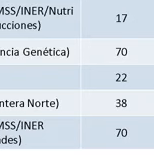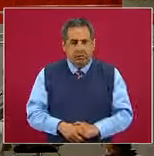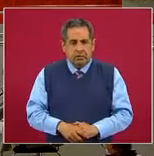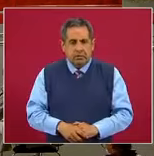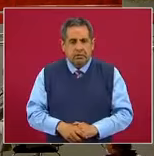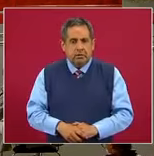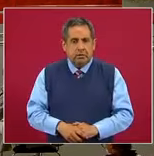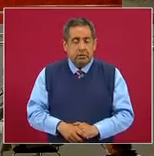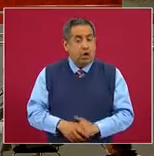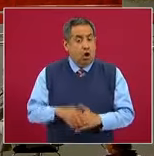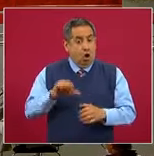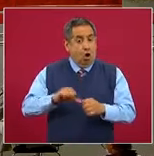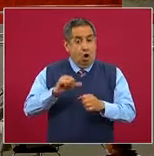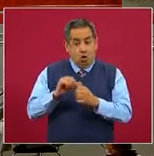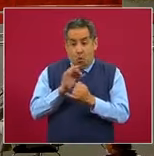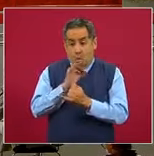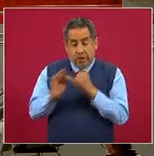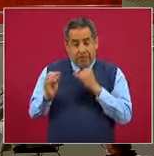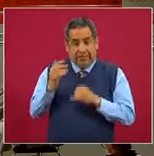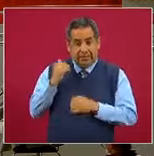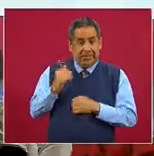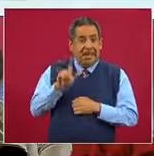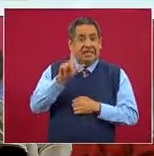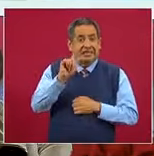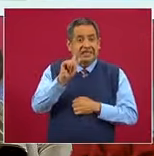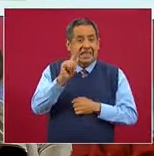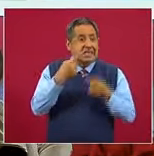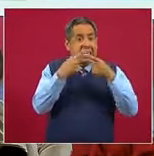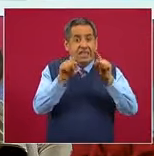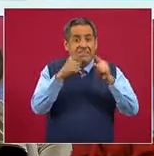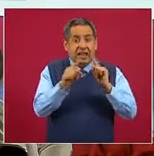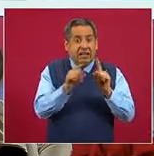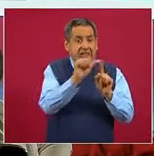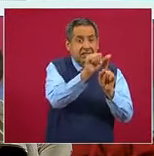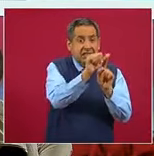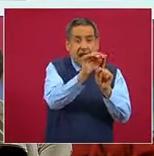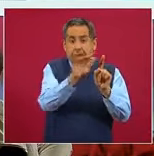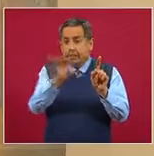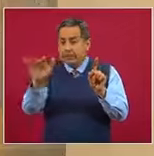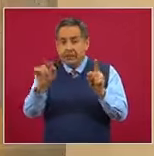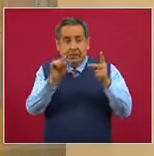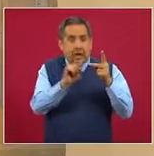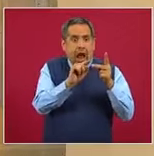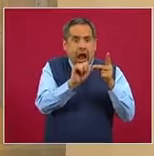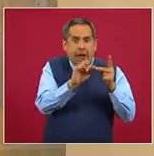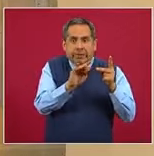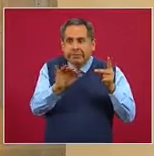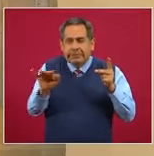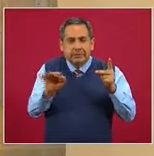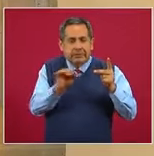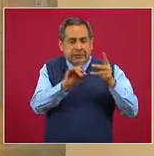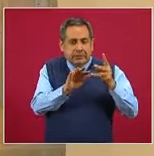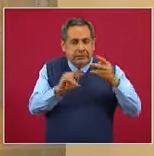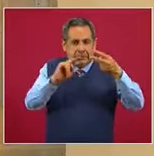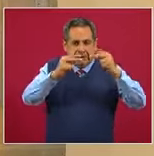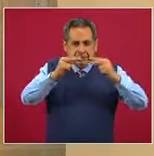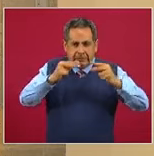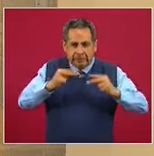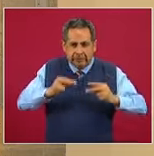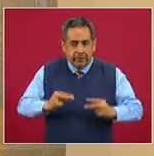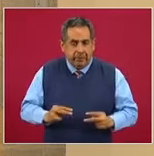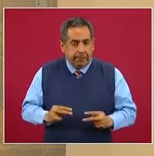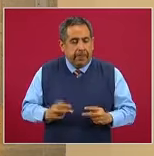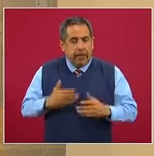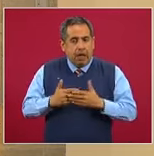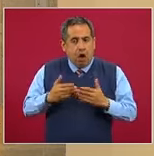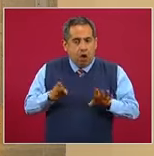justamente hoy terminamos por analizar las últimas 70 secuencias en un estudio que tenemos de revisar si las mutaciones tienen algo que ver con